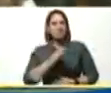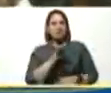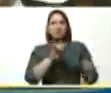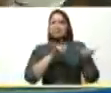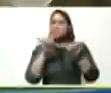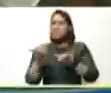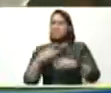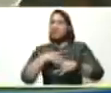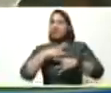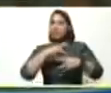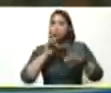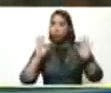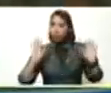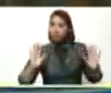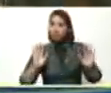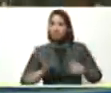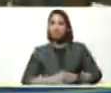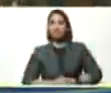mismas intenciones.